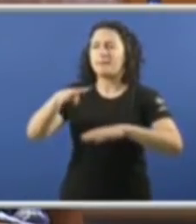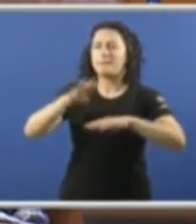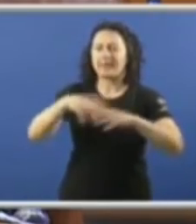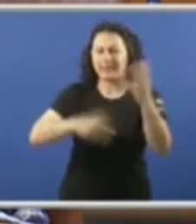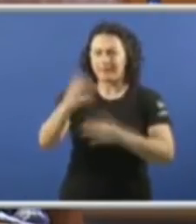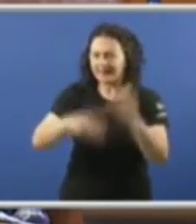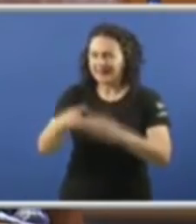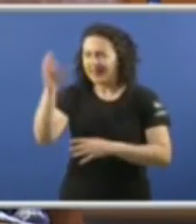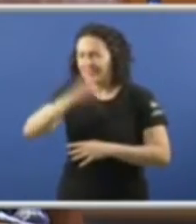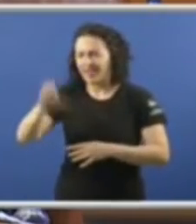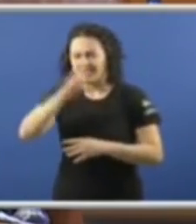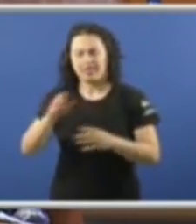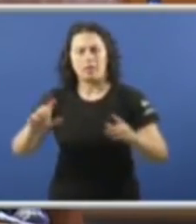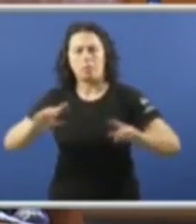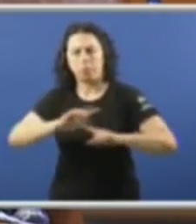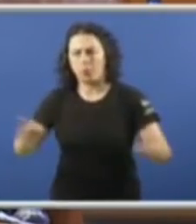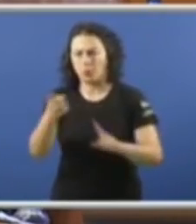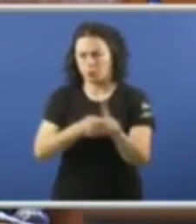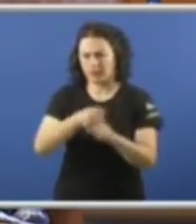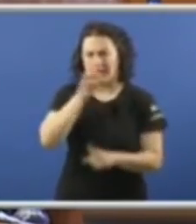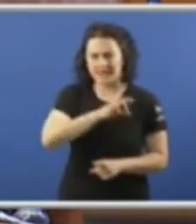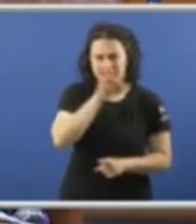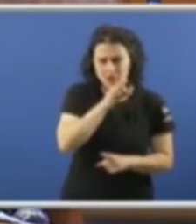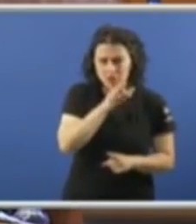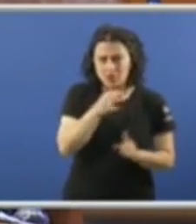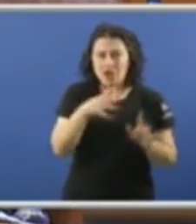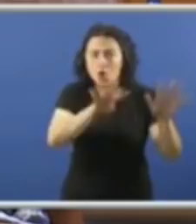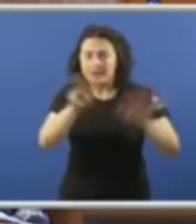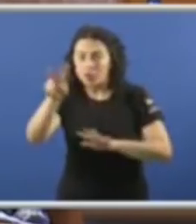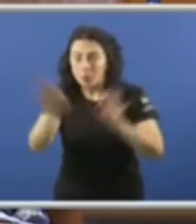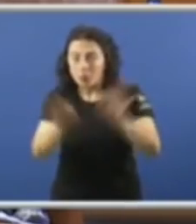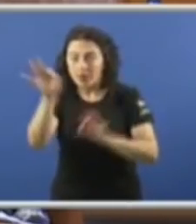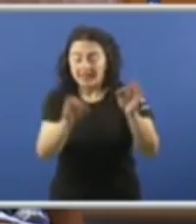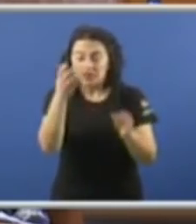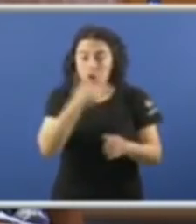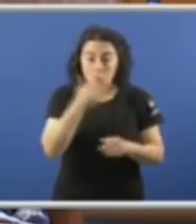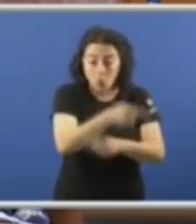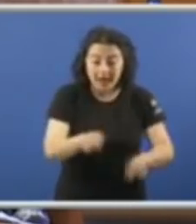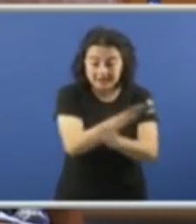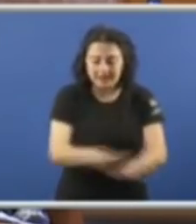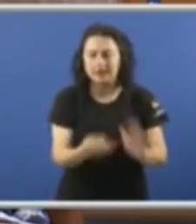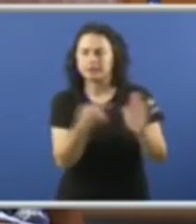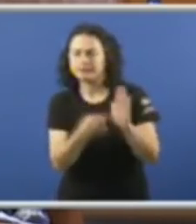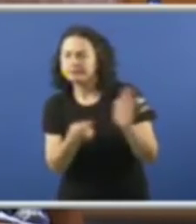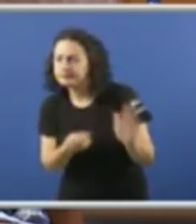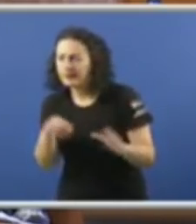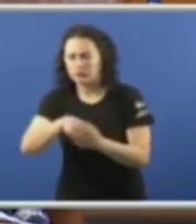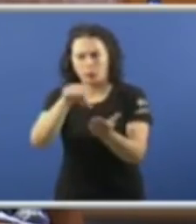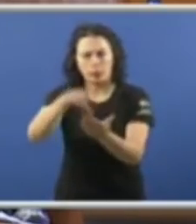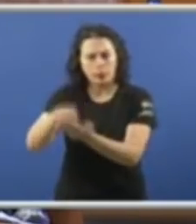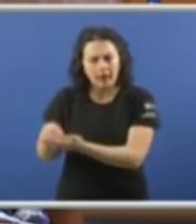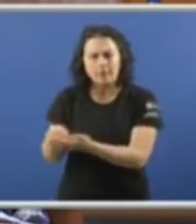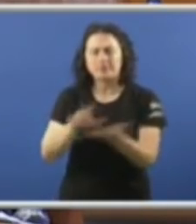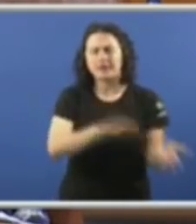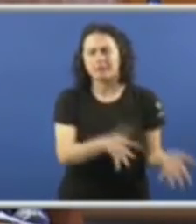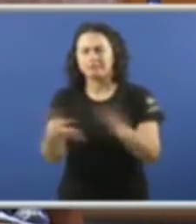matemáticas e na ciencia. Excluiu o galego do 92% das escolas infantís das cidades.